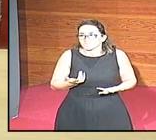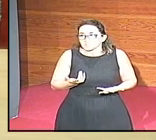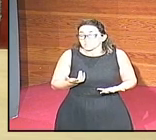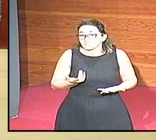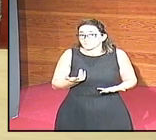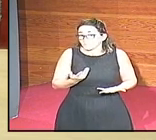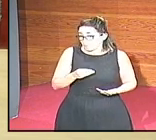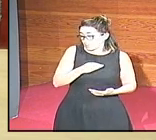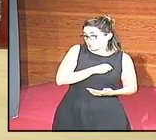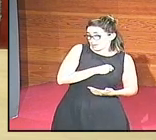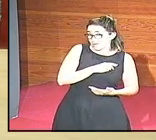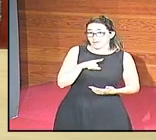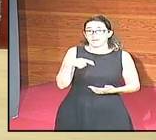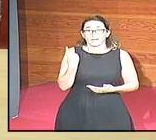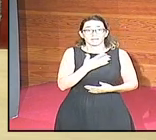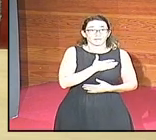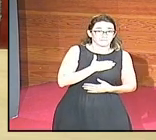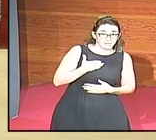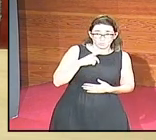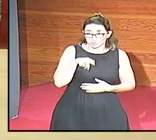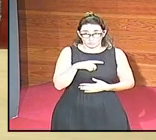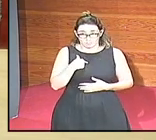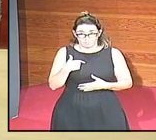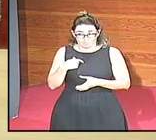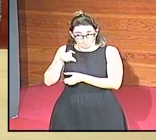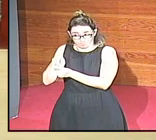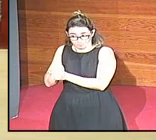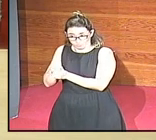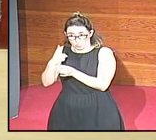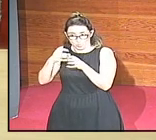desgraciadamente, queramos o no, nos han metido en un bando.